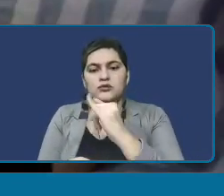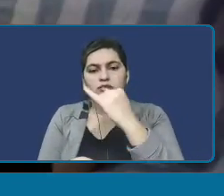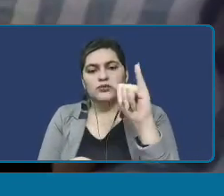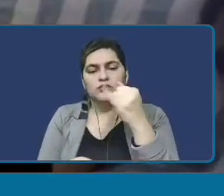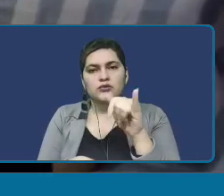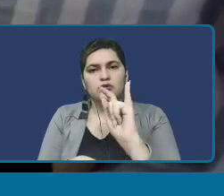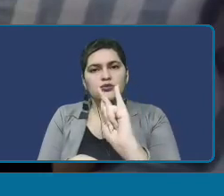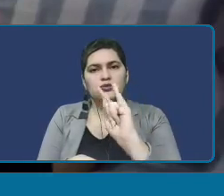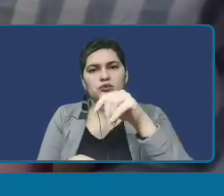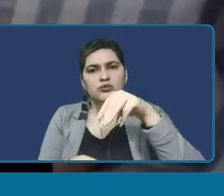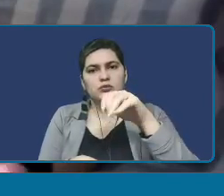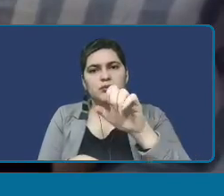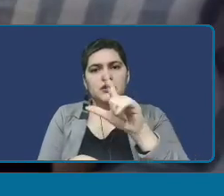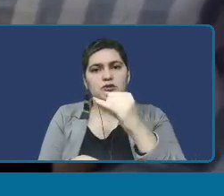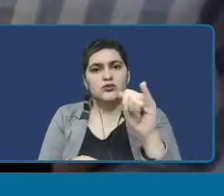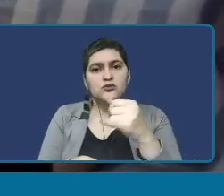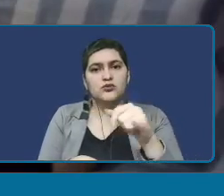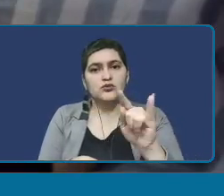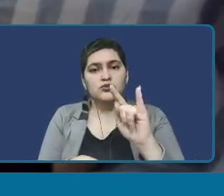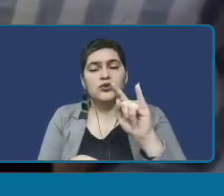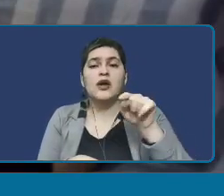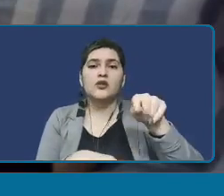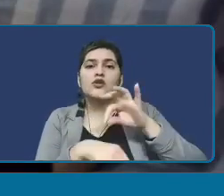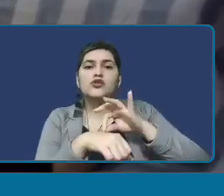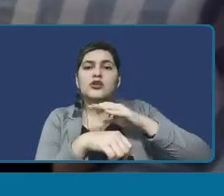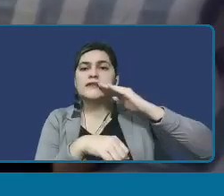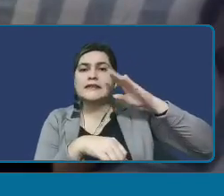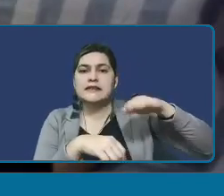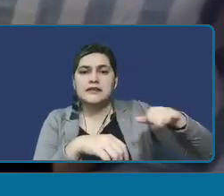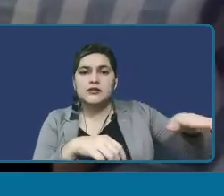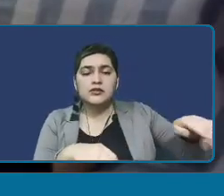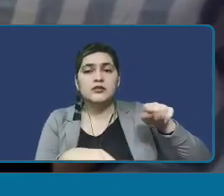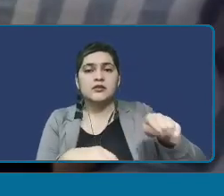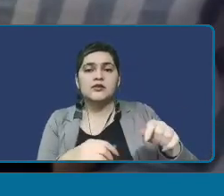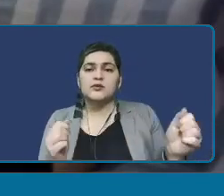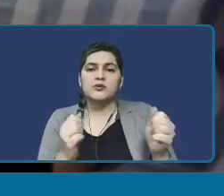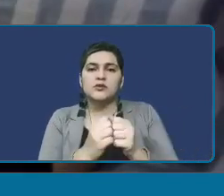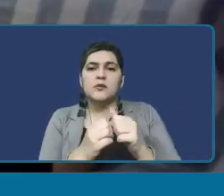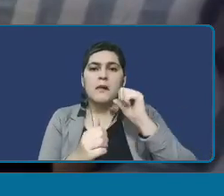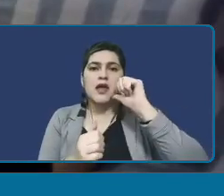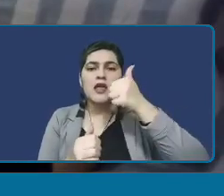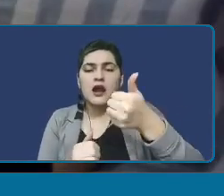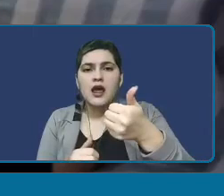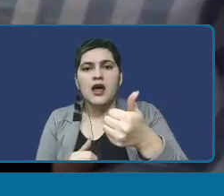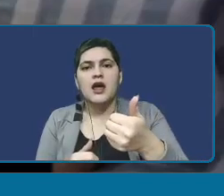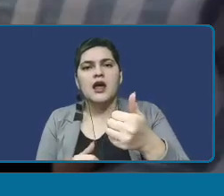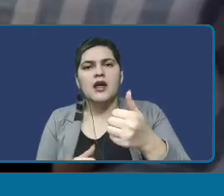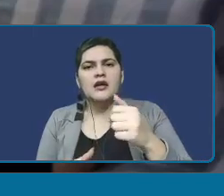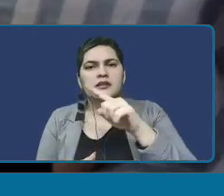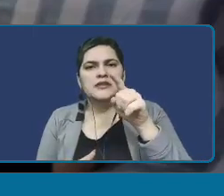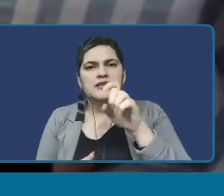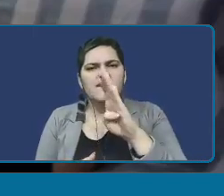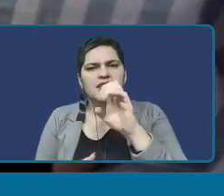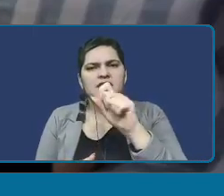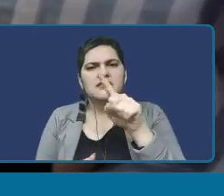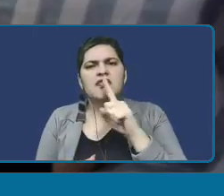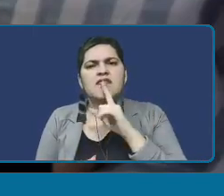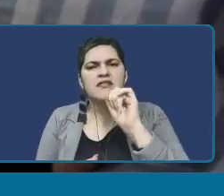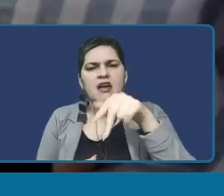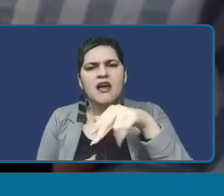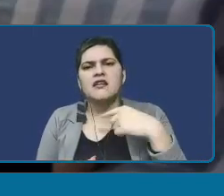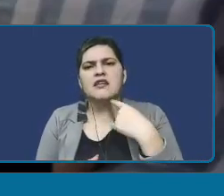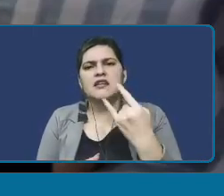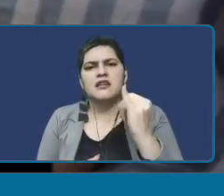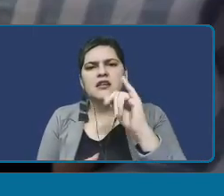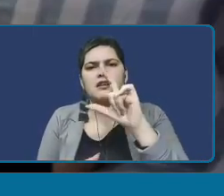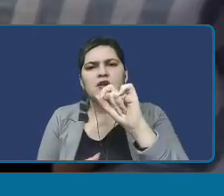Valparaíso, acá en Chile. El día de mañana vamos a estar con Sebastián Quilodrán. Él es terapeuta ocupacional de la Universidad de Playa Ancha, magíster en atención temprana de la Universidad